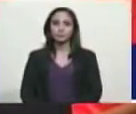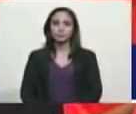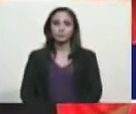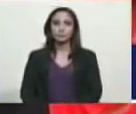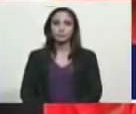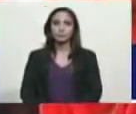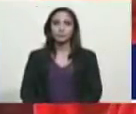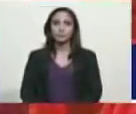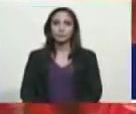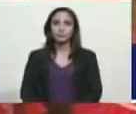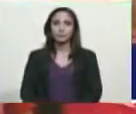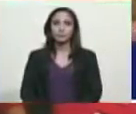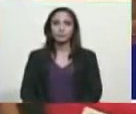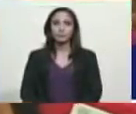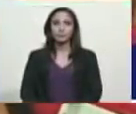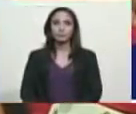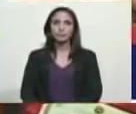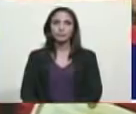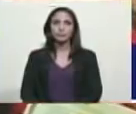¿Son chavistas de corazón?